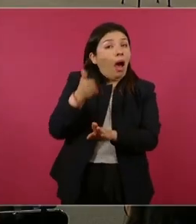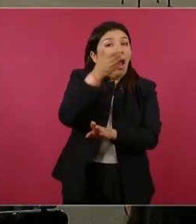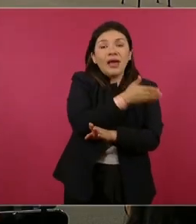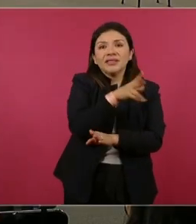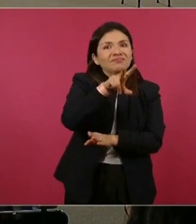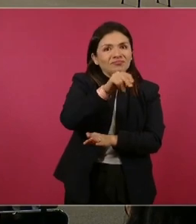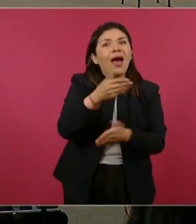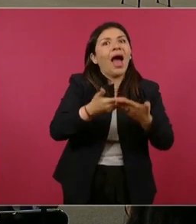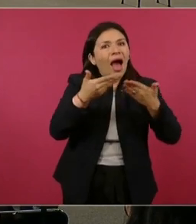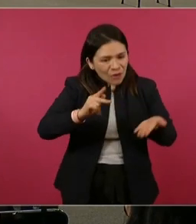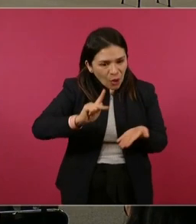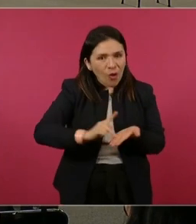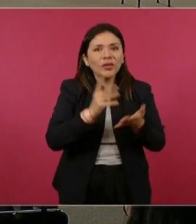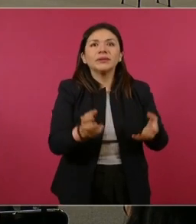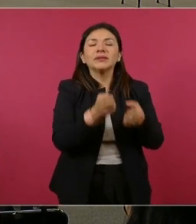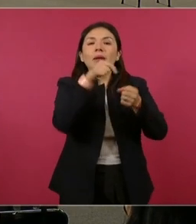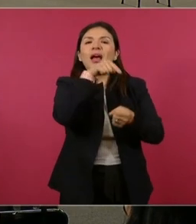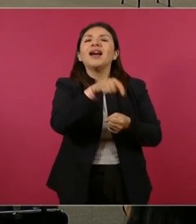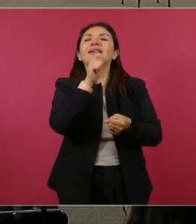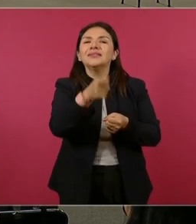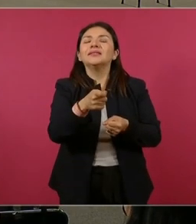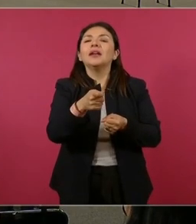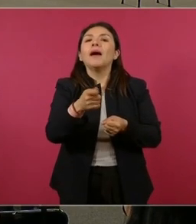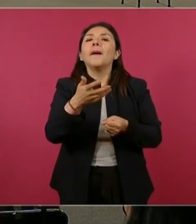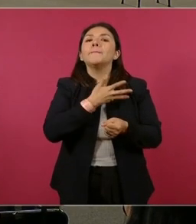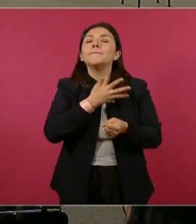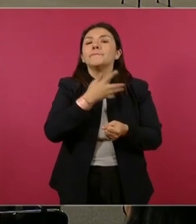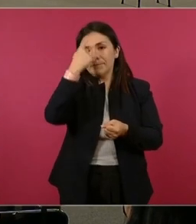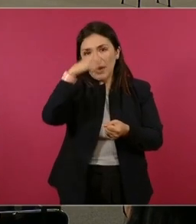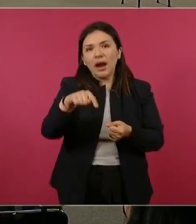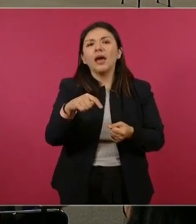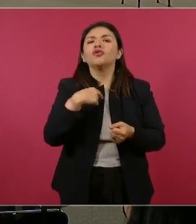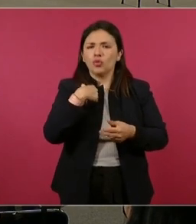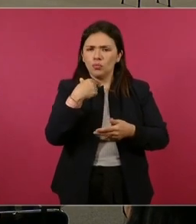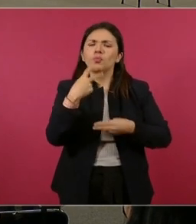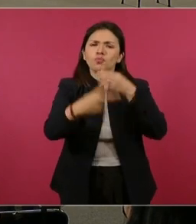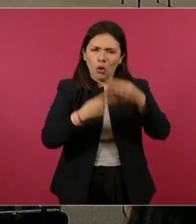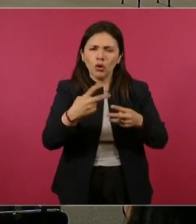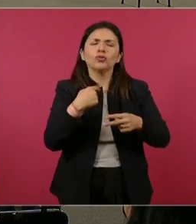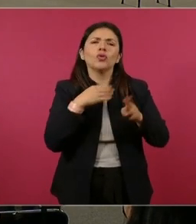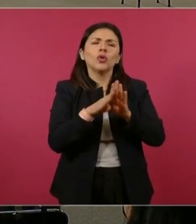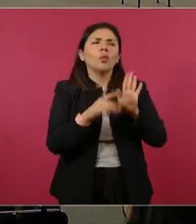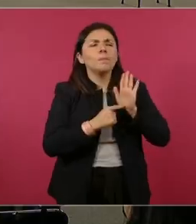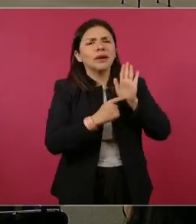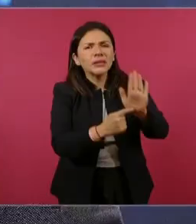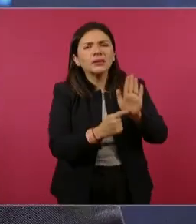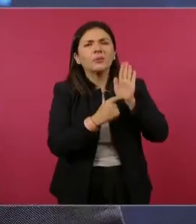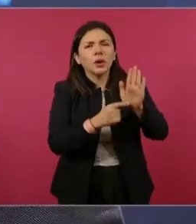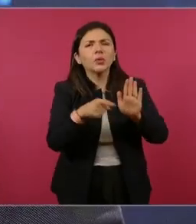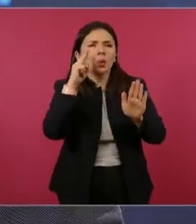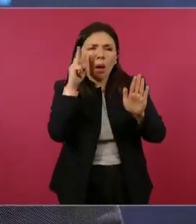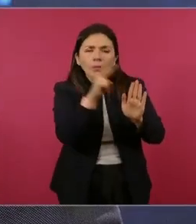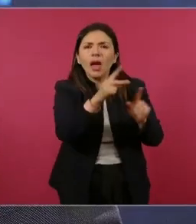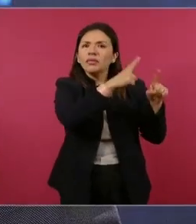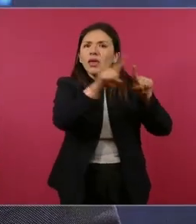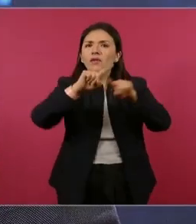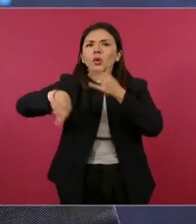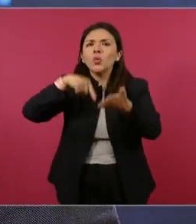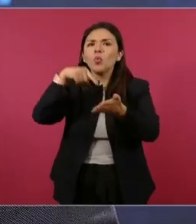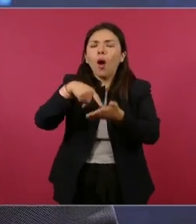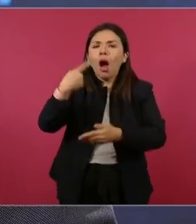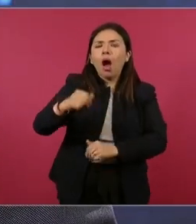ahora lo hemos retomado, vamos a ir presentándoles algunas de estas zonas